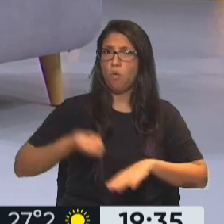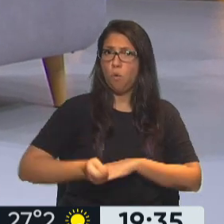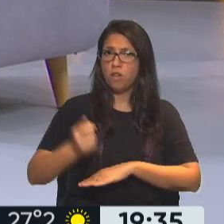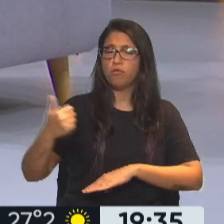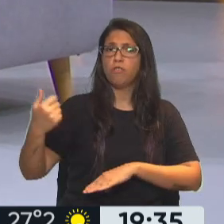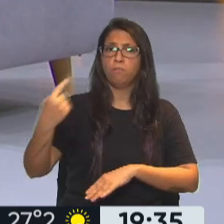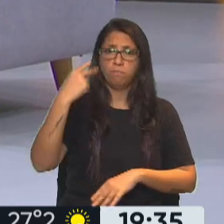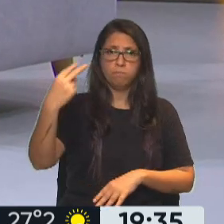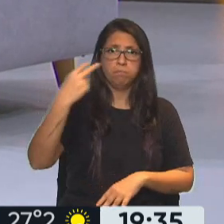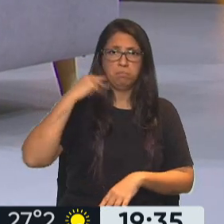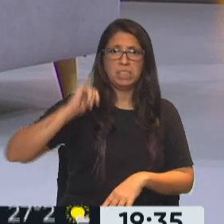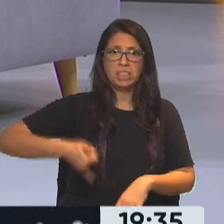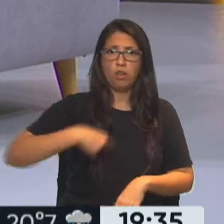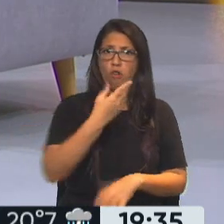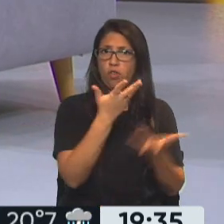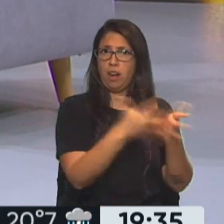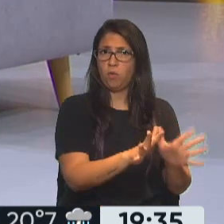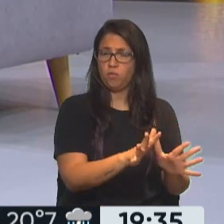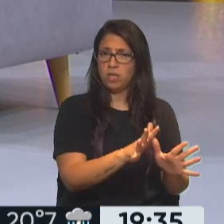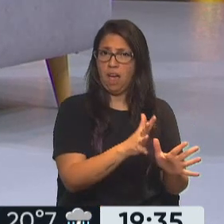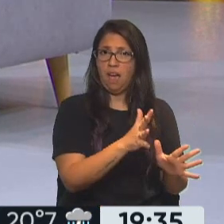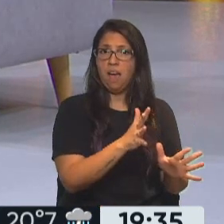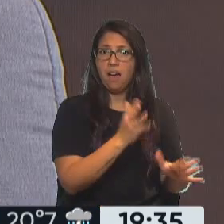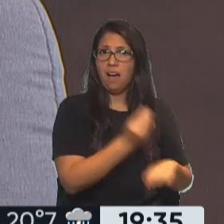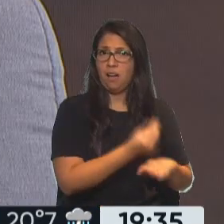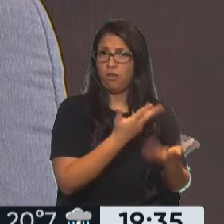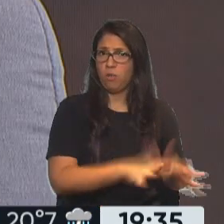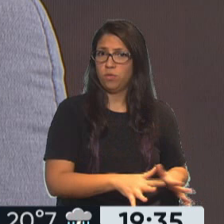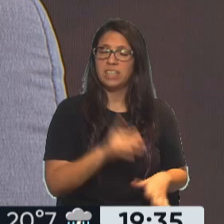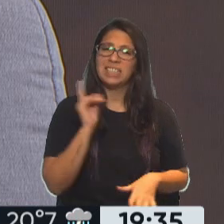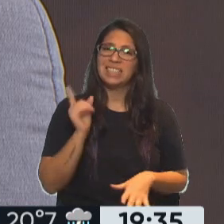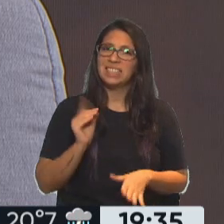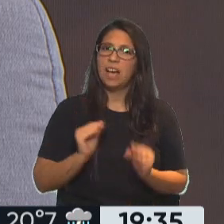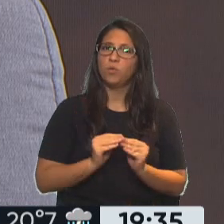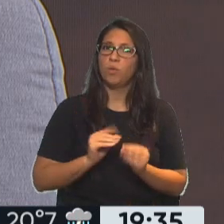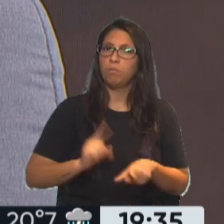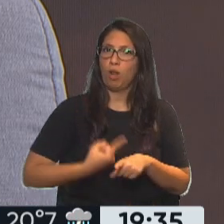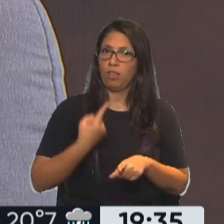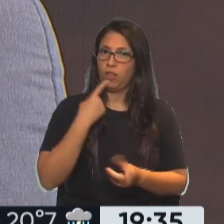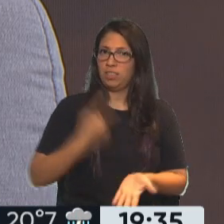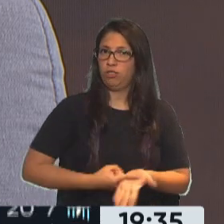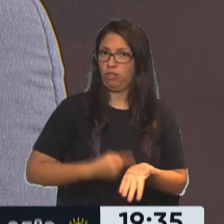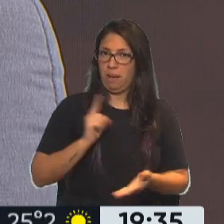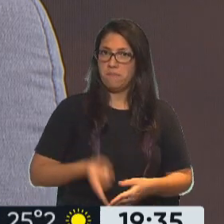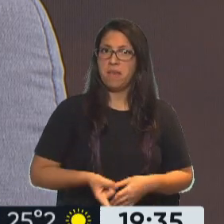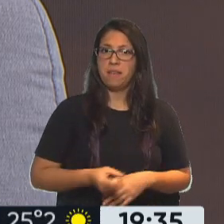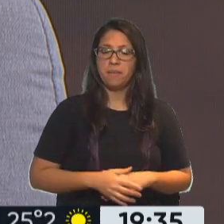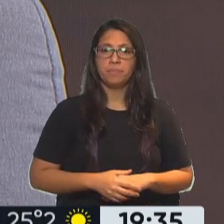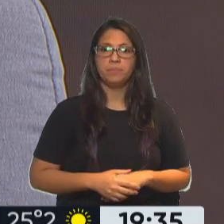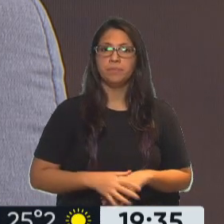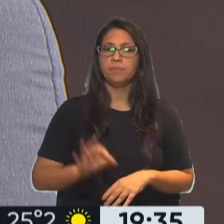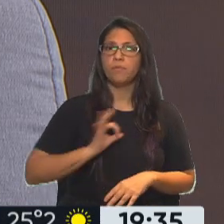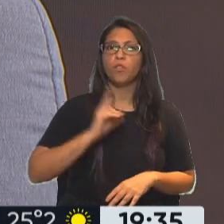otros renunciaron. El de Connor, por ejemplo. Claro, porque, y es una cuestión de decisión política, Horacio, también, porque Claro, cuando en el